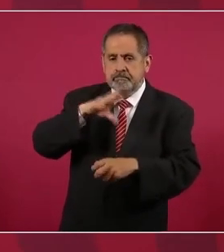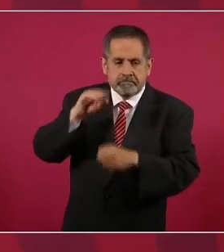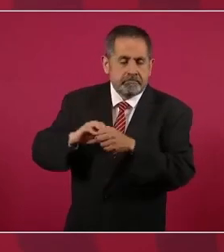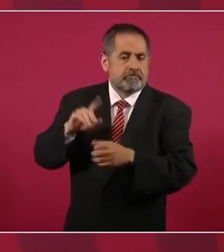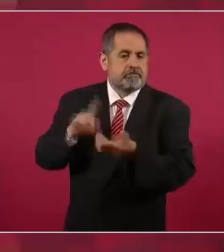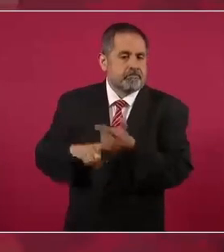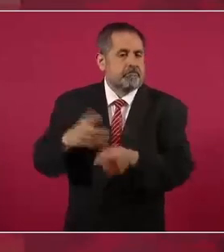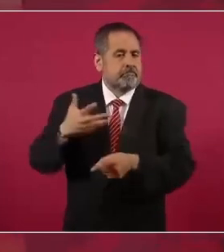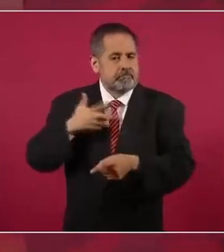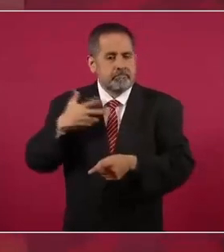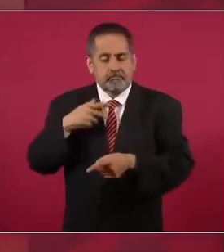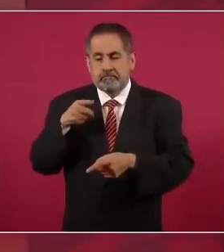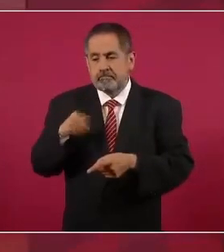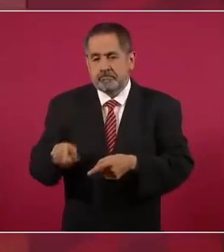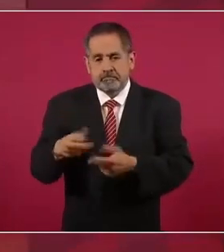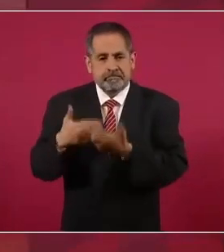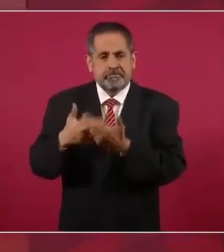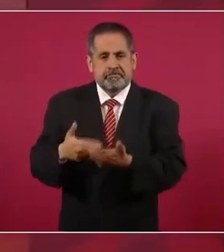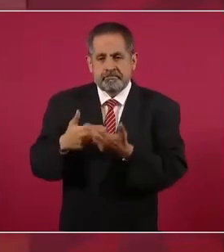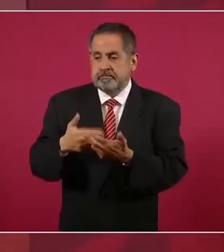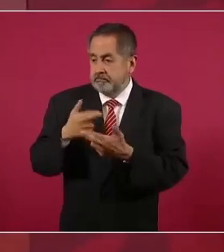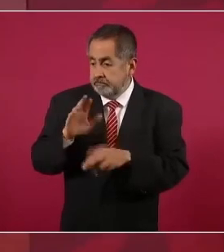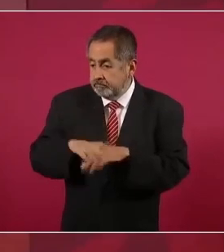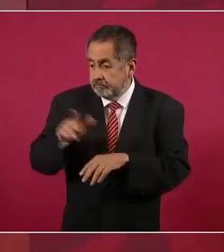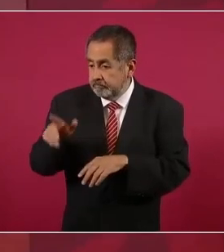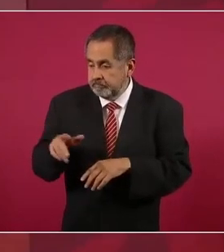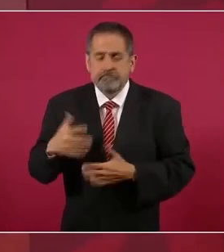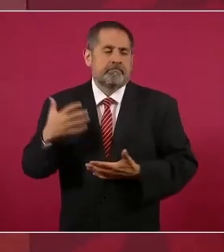posea más petróleo.